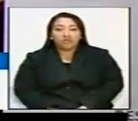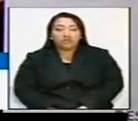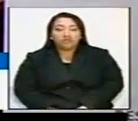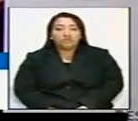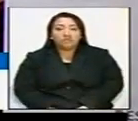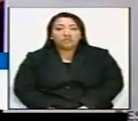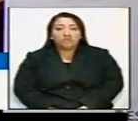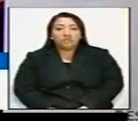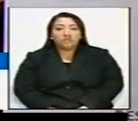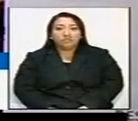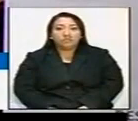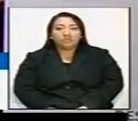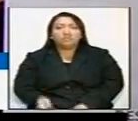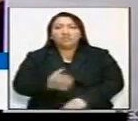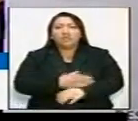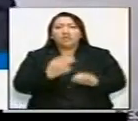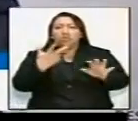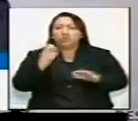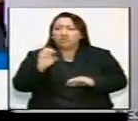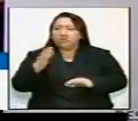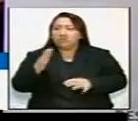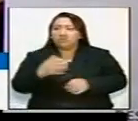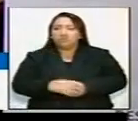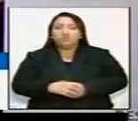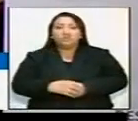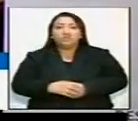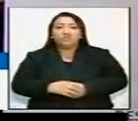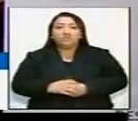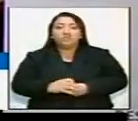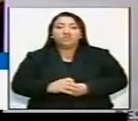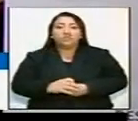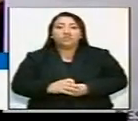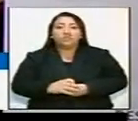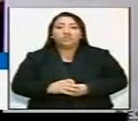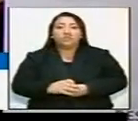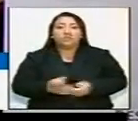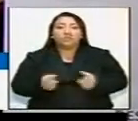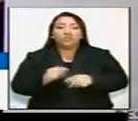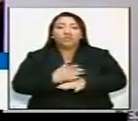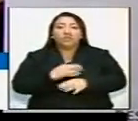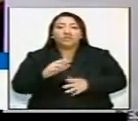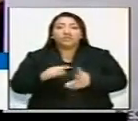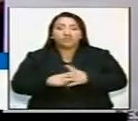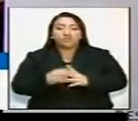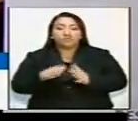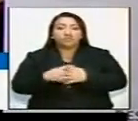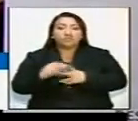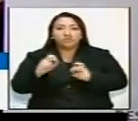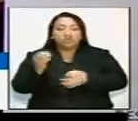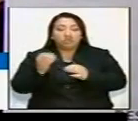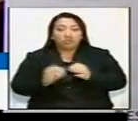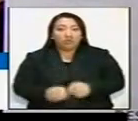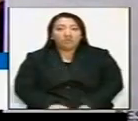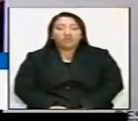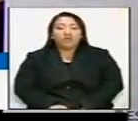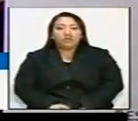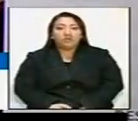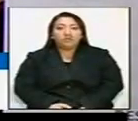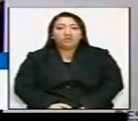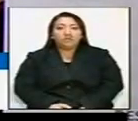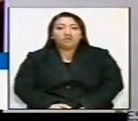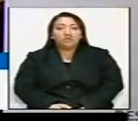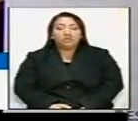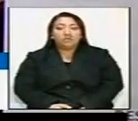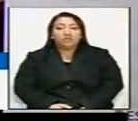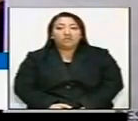para los 80, en los 80s, cuando empezó el periodo de la reforma de nuestra economía, tenía